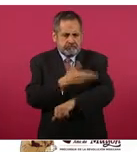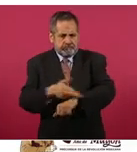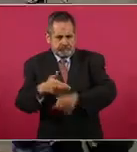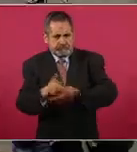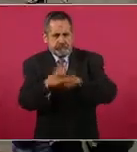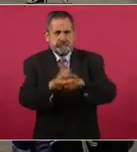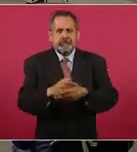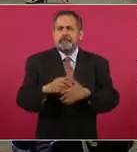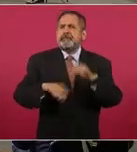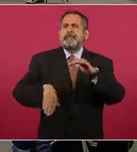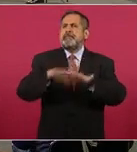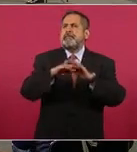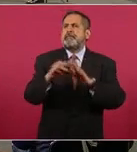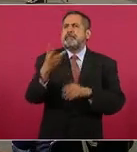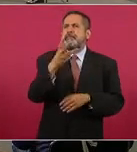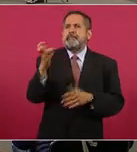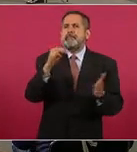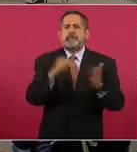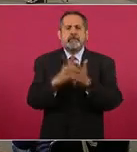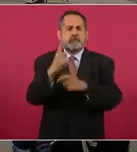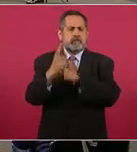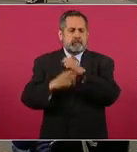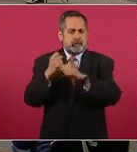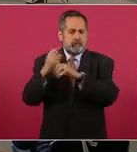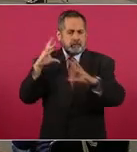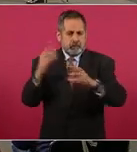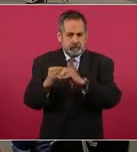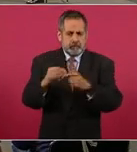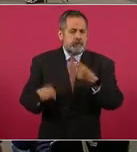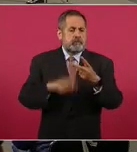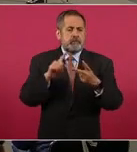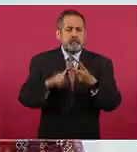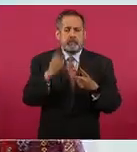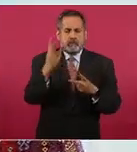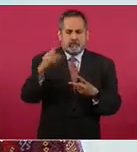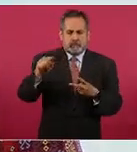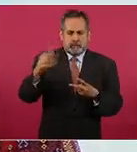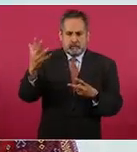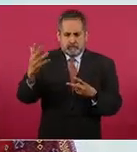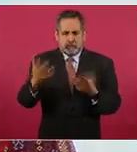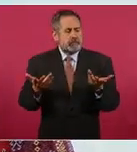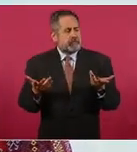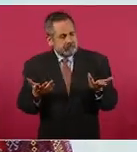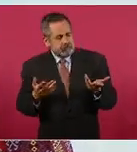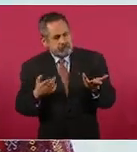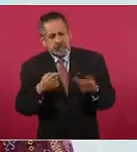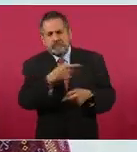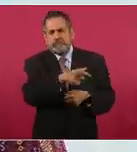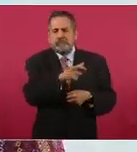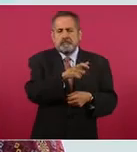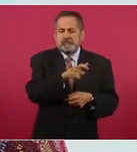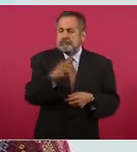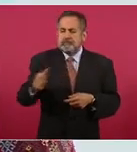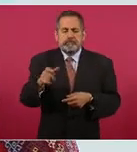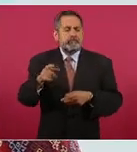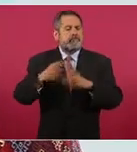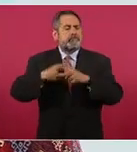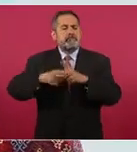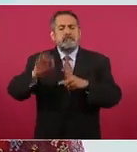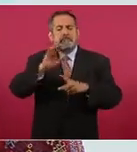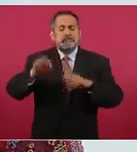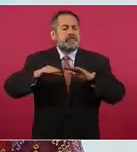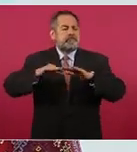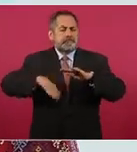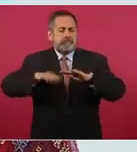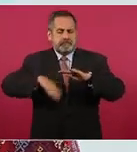los 300,000 pesos al año, el último está a los 3.5, y donde se les disminuyó la tasa de impuestos sobre